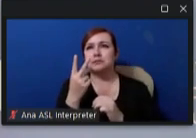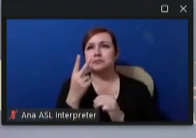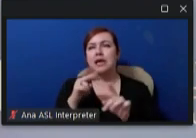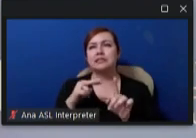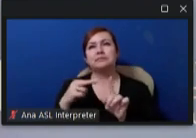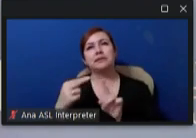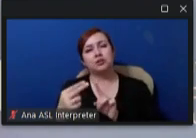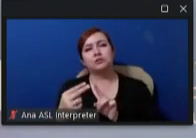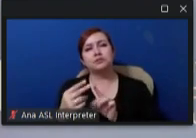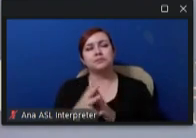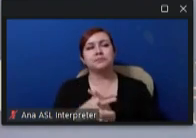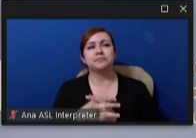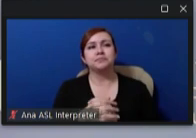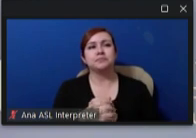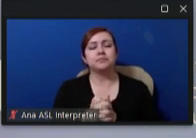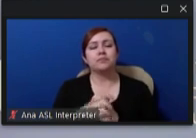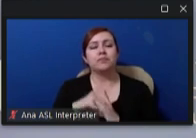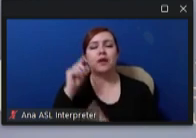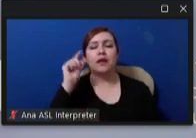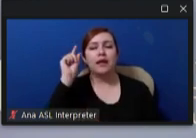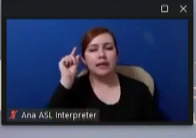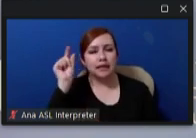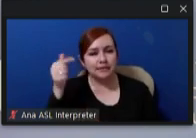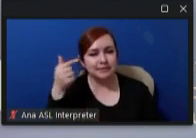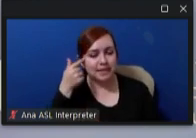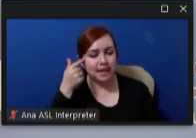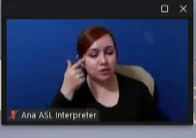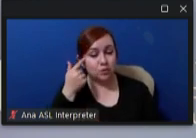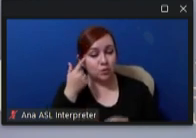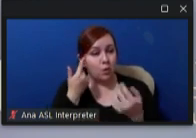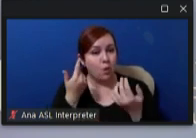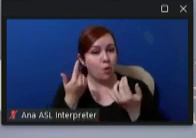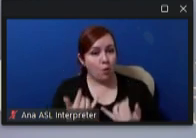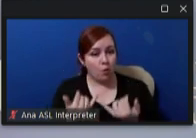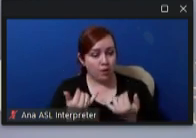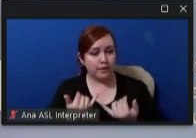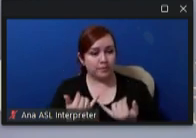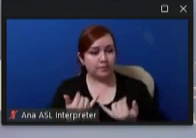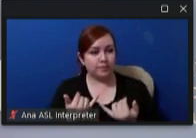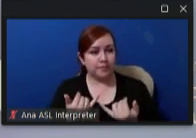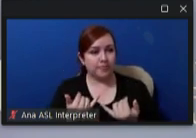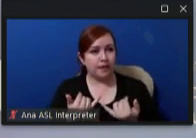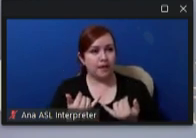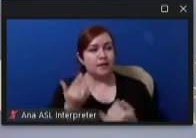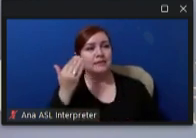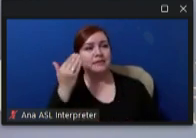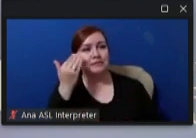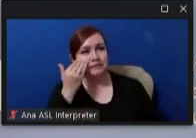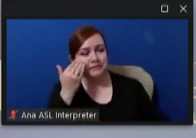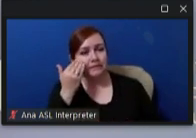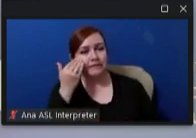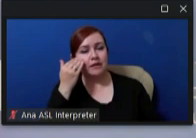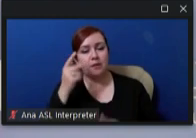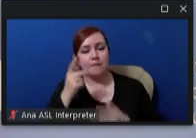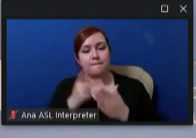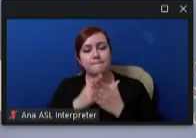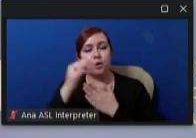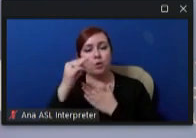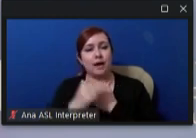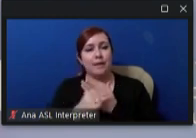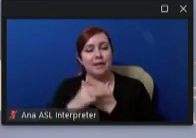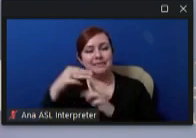El Estado cuenta hoy con programas especiales